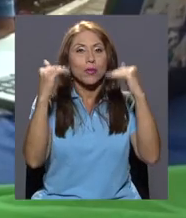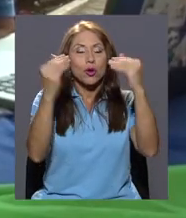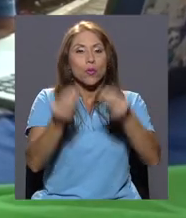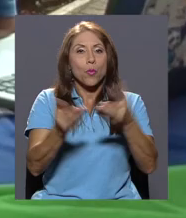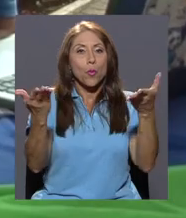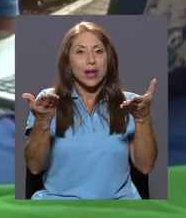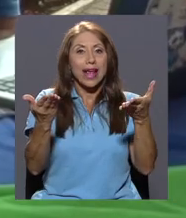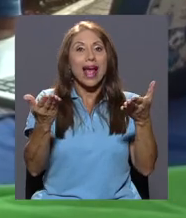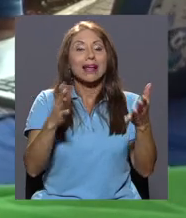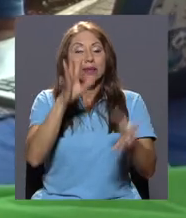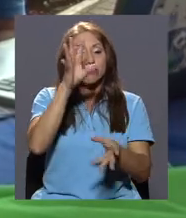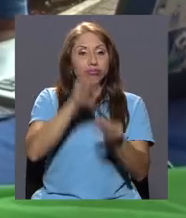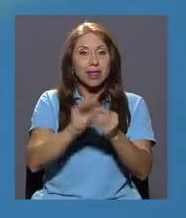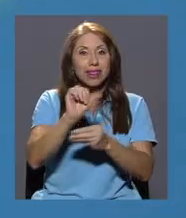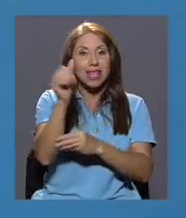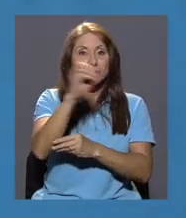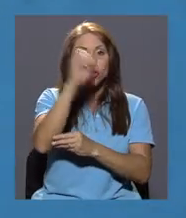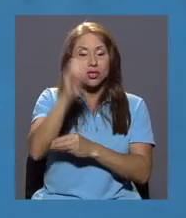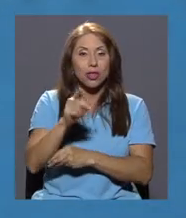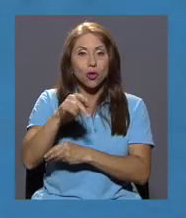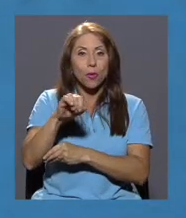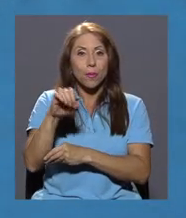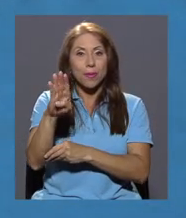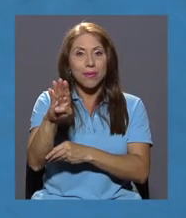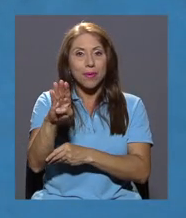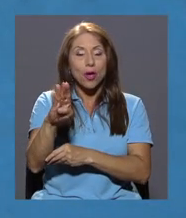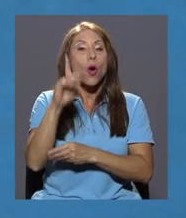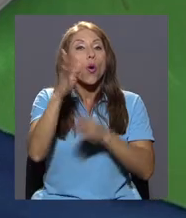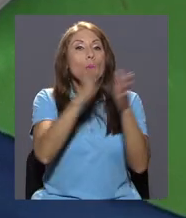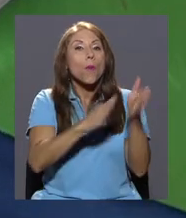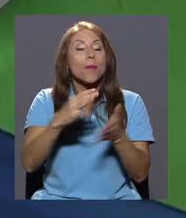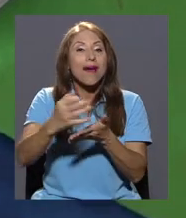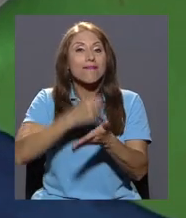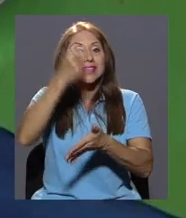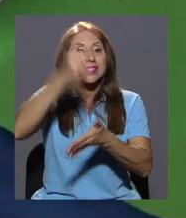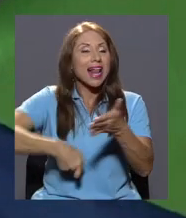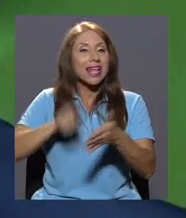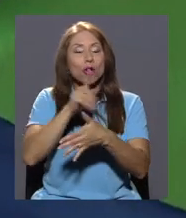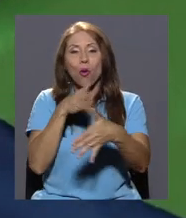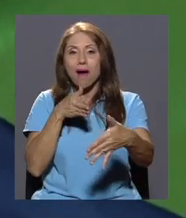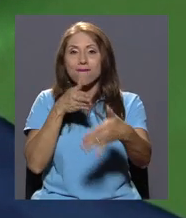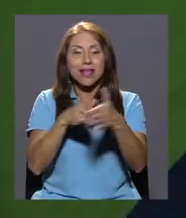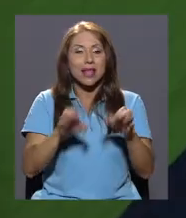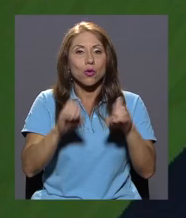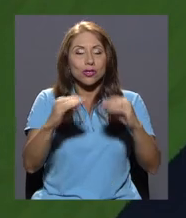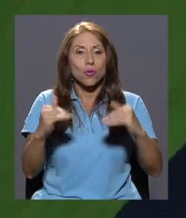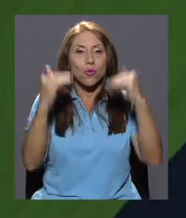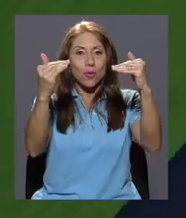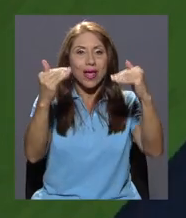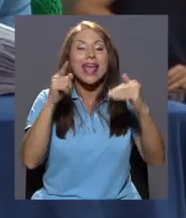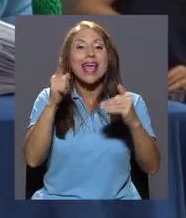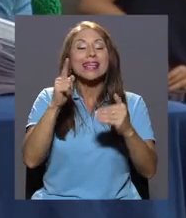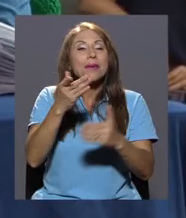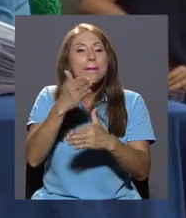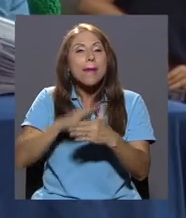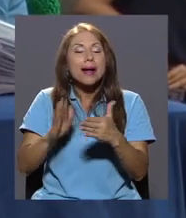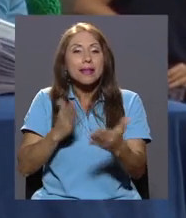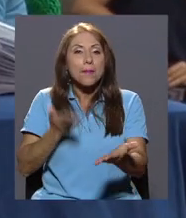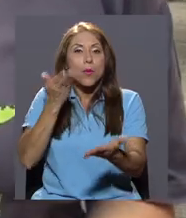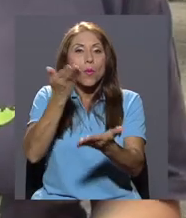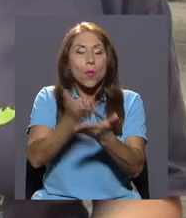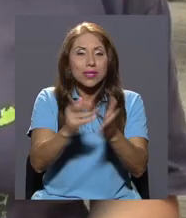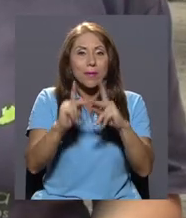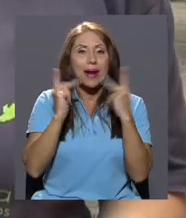un 10% del PIB y un plan fiscal que no afecte la educación superior es parte de la propuesta del Partido Convergencia.